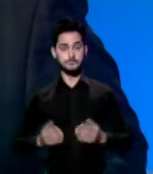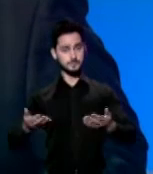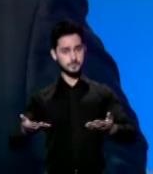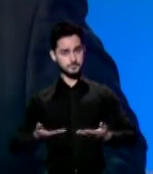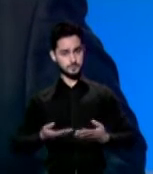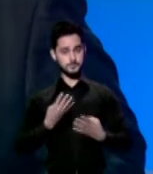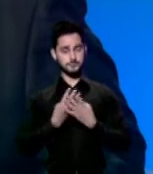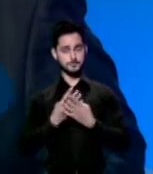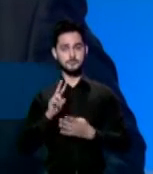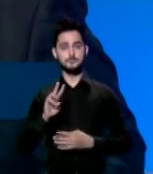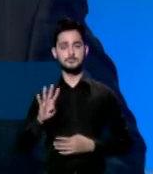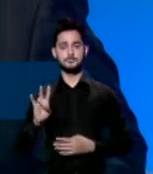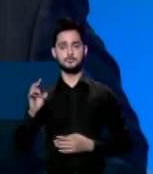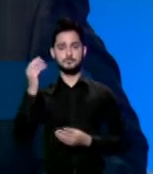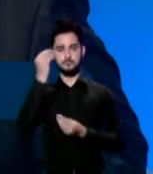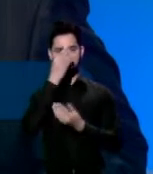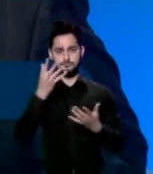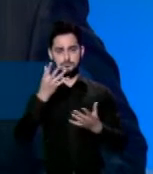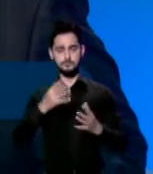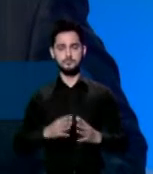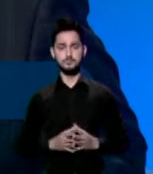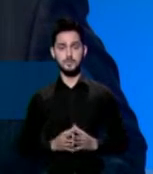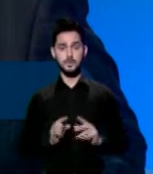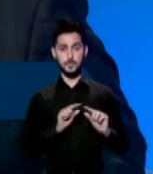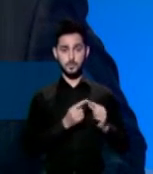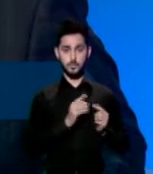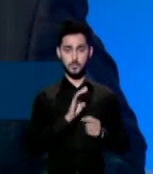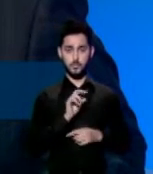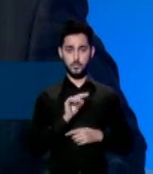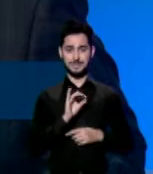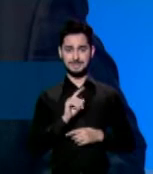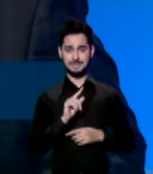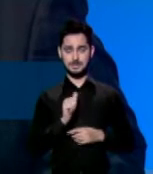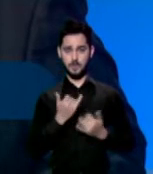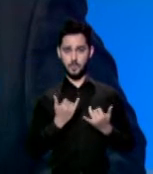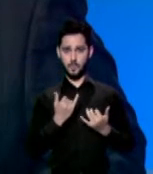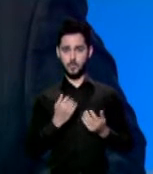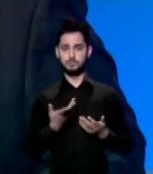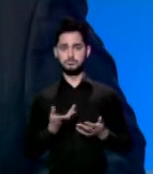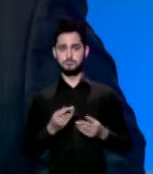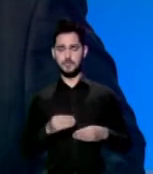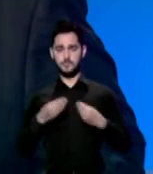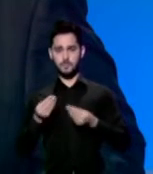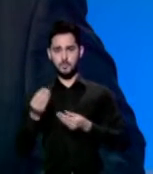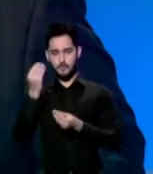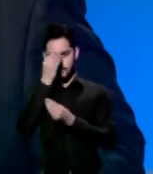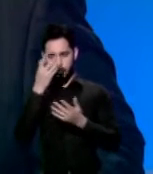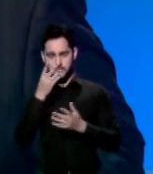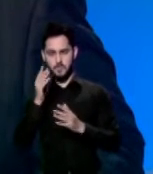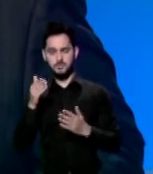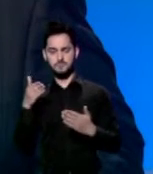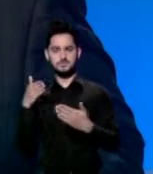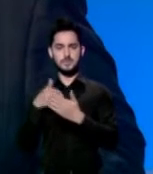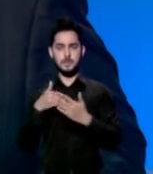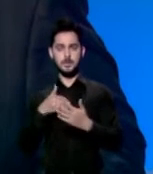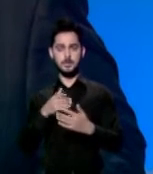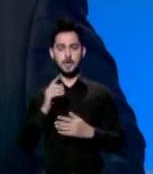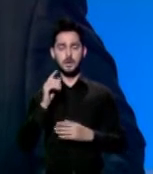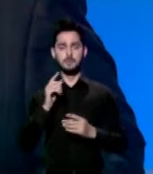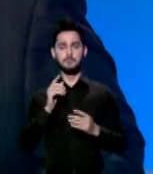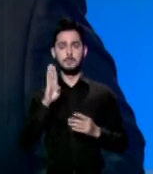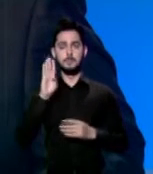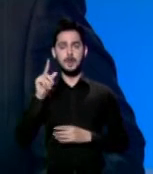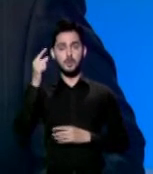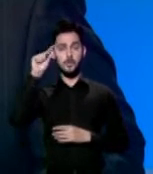Bienvenidos a Noticias 24/7. Un grupo de bonistas radicó hoy en el Tribunal Federal un interdicto contra el Banco Gubernamental de Fomento para